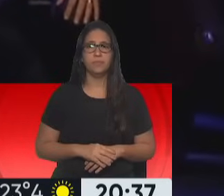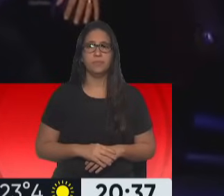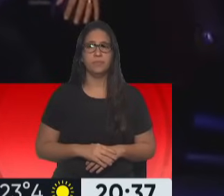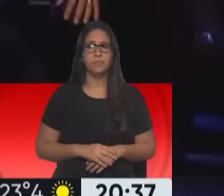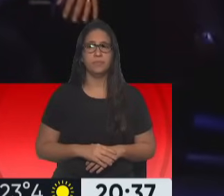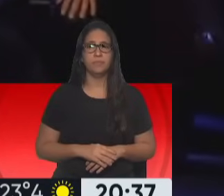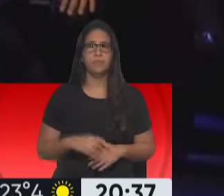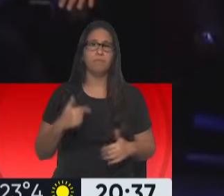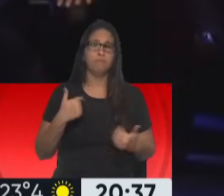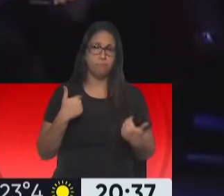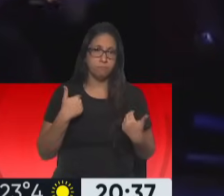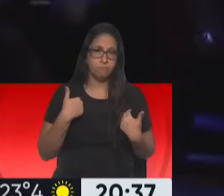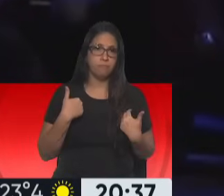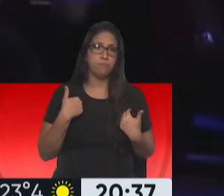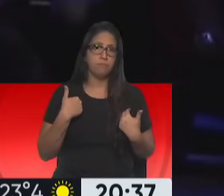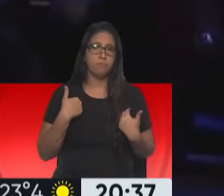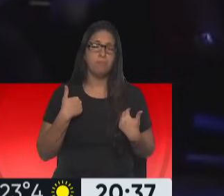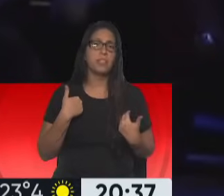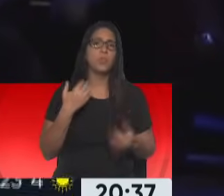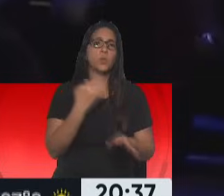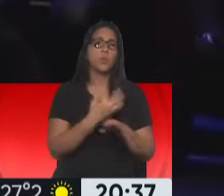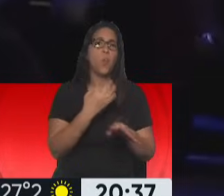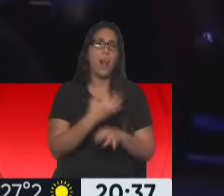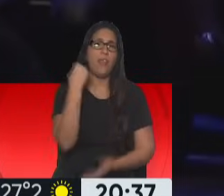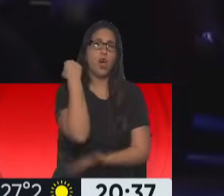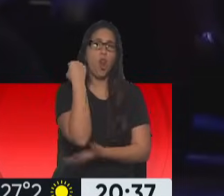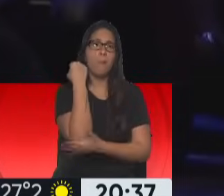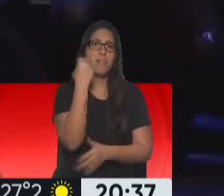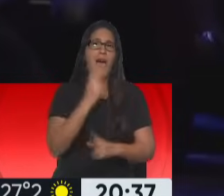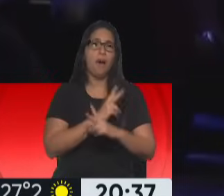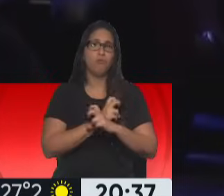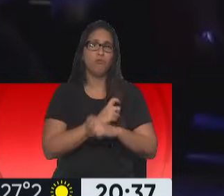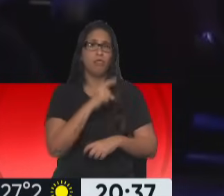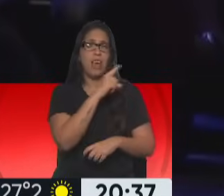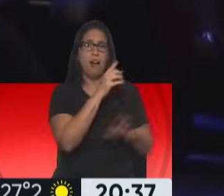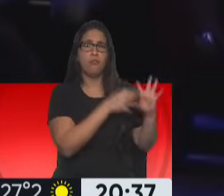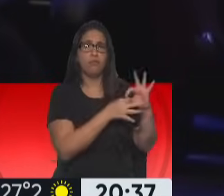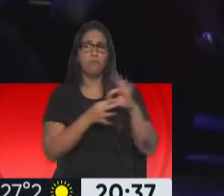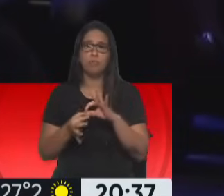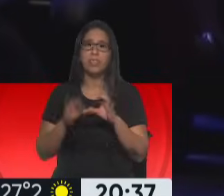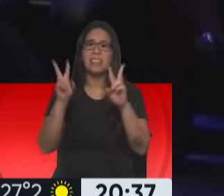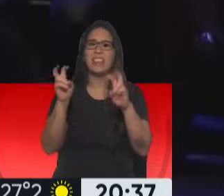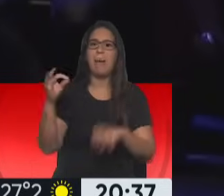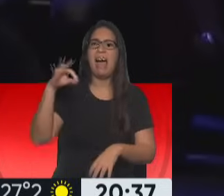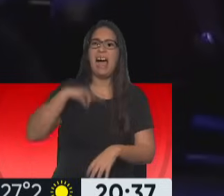Y como fiel discípulo de la Escuela Austríaca de Economía, tengo todo un tema con lo que es ganancias.